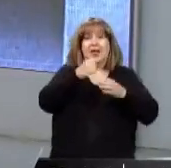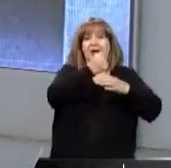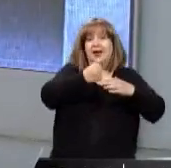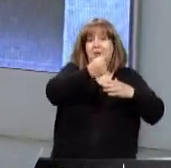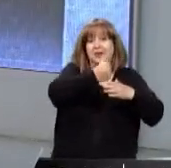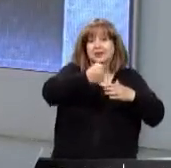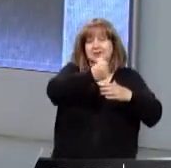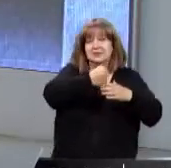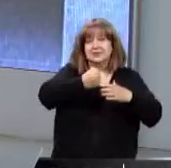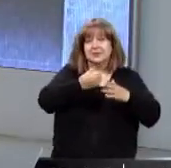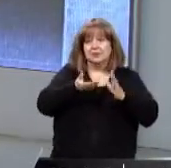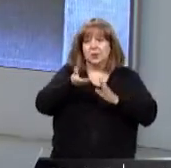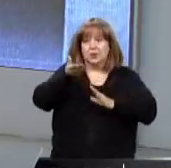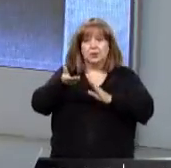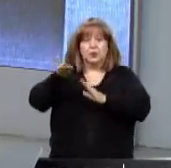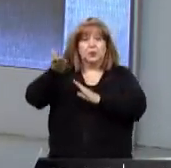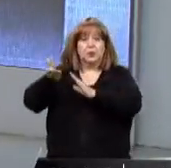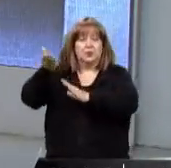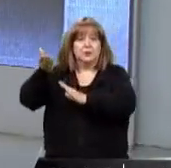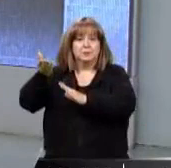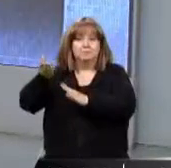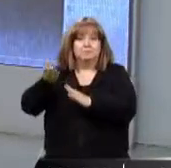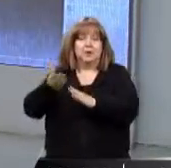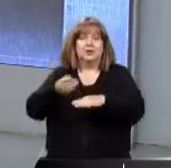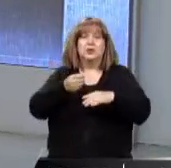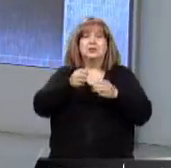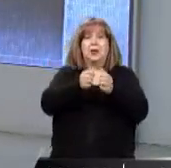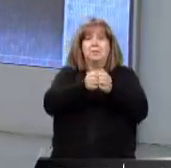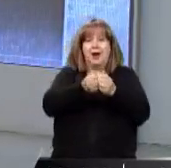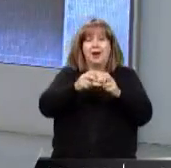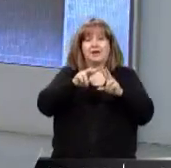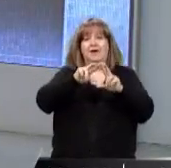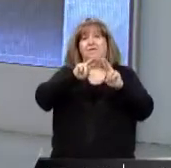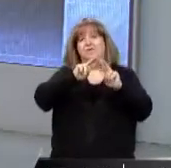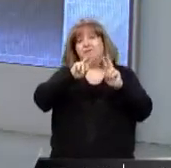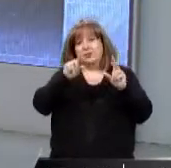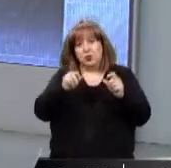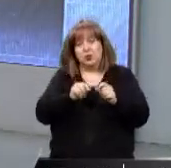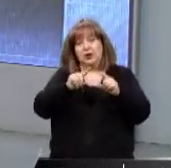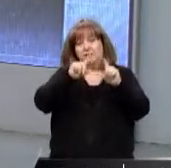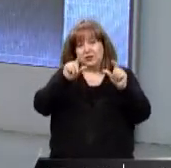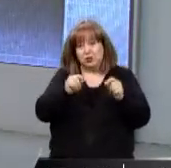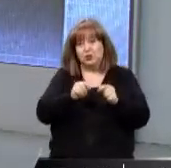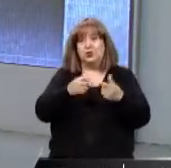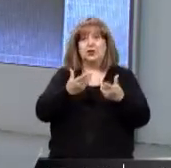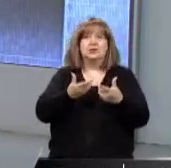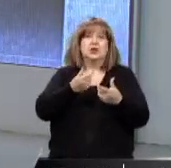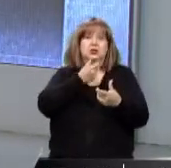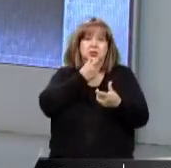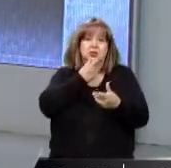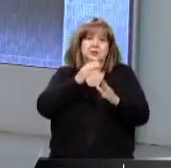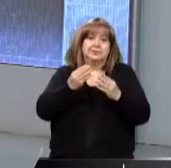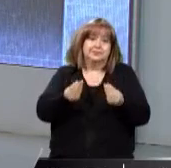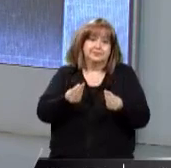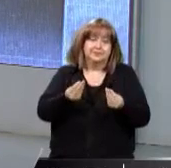todo es una cadena que va teniendo su efecto en el precio final de lo que nosotros consumimos cuando vamos a comprar. ¿Cómo quedan